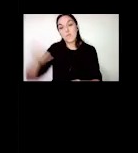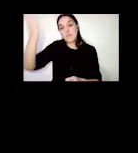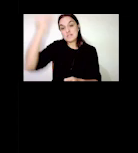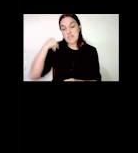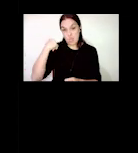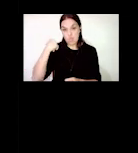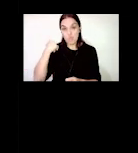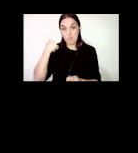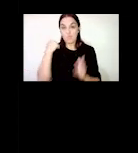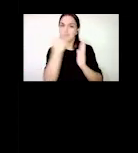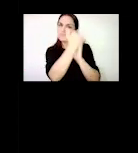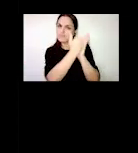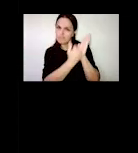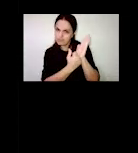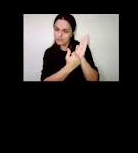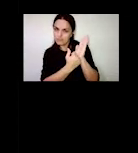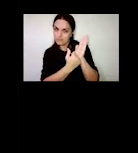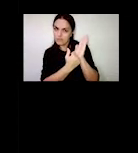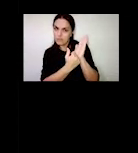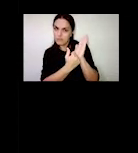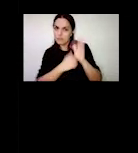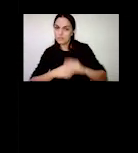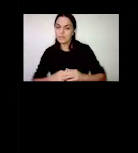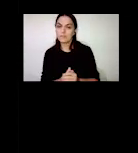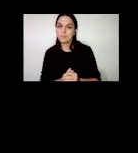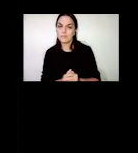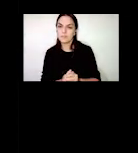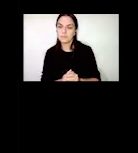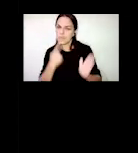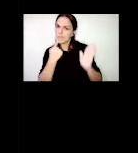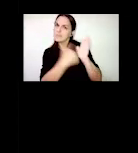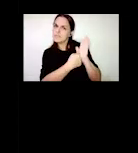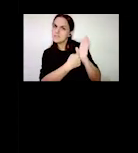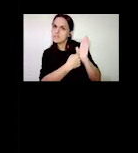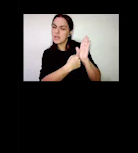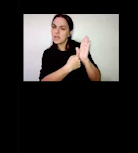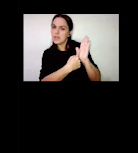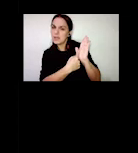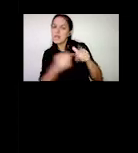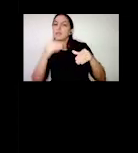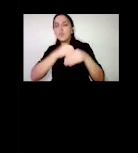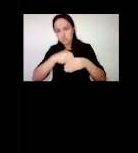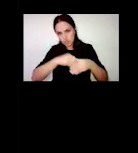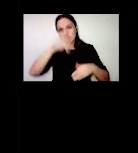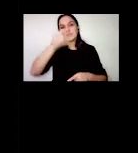¿sí? Ya el año pasado, el aplicativo contemplaba su inclusión.